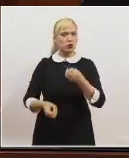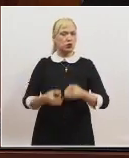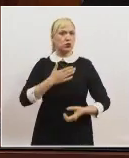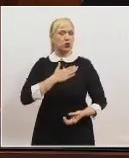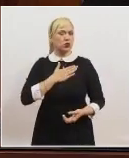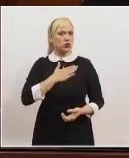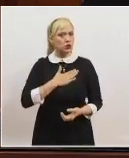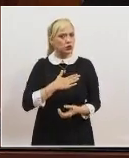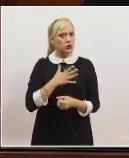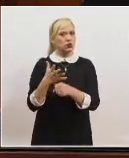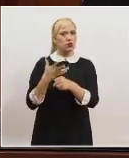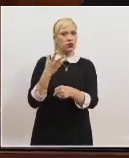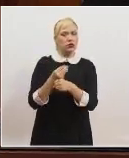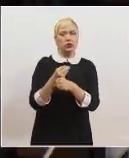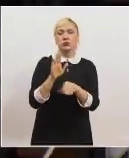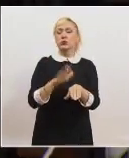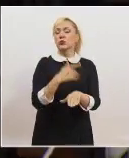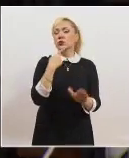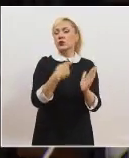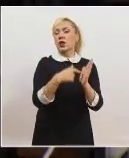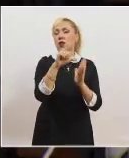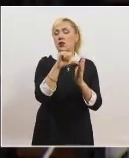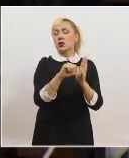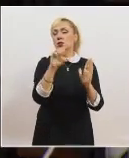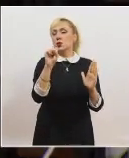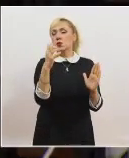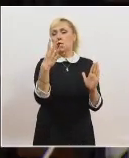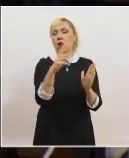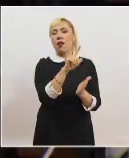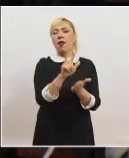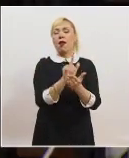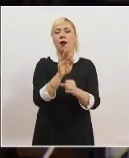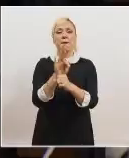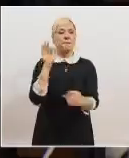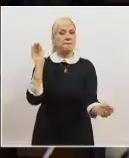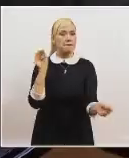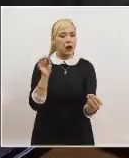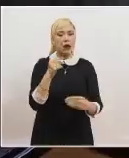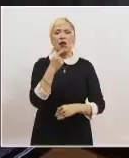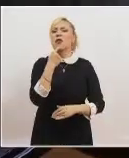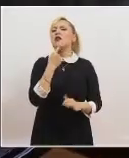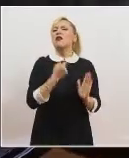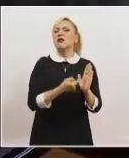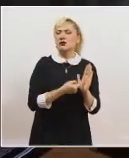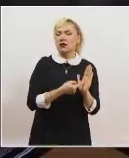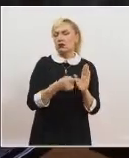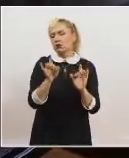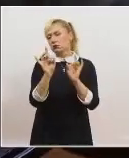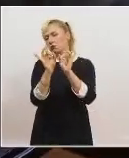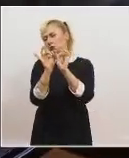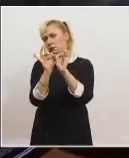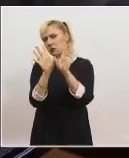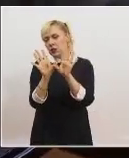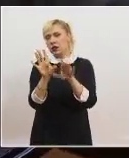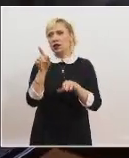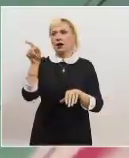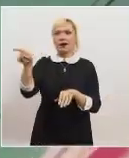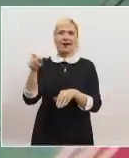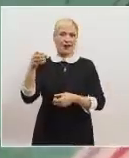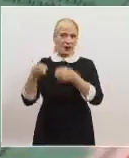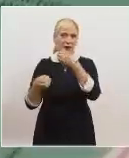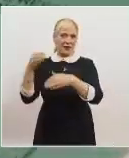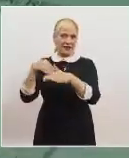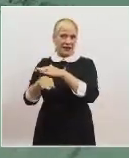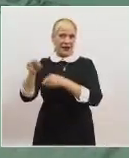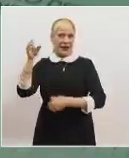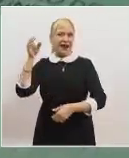en interpretación del artículo 64 de la Ley de Amparo, que establece que cuando un órgano de amparo advierta